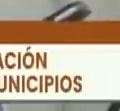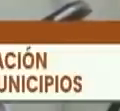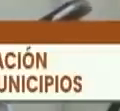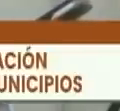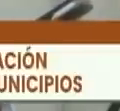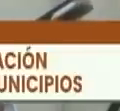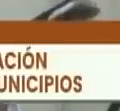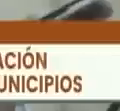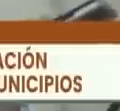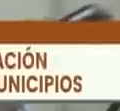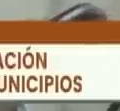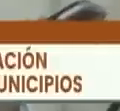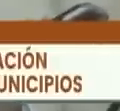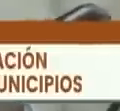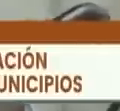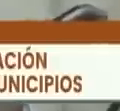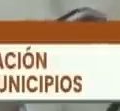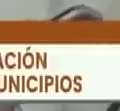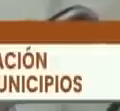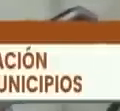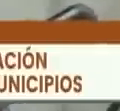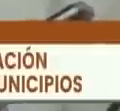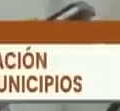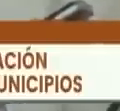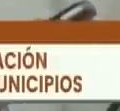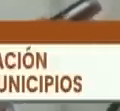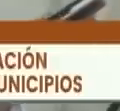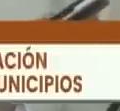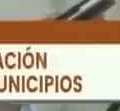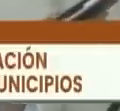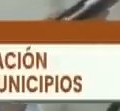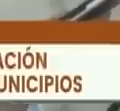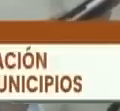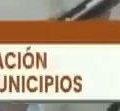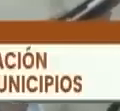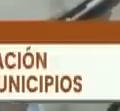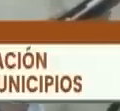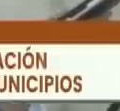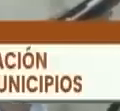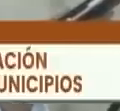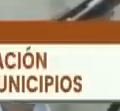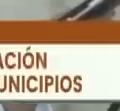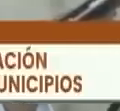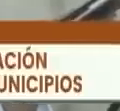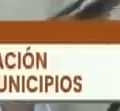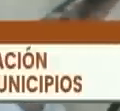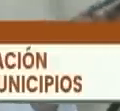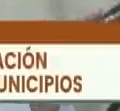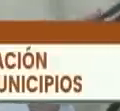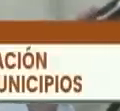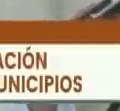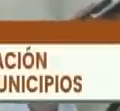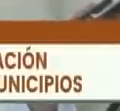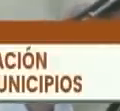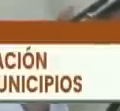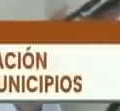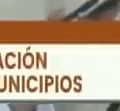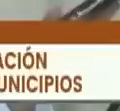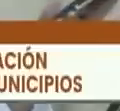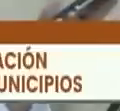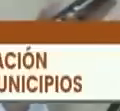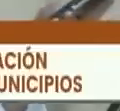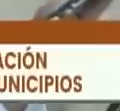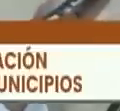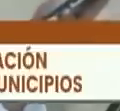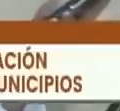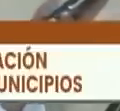oposición, ¿cuáles son los avances reales de este encuentro? Hace minutos Estados Unidos aseguró que se autorizan algunas transacciones